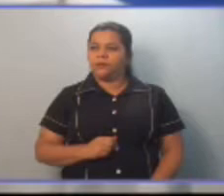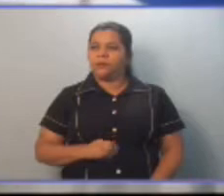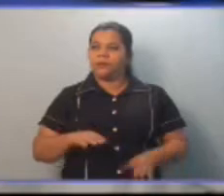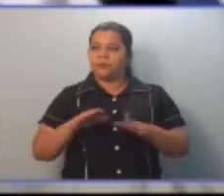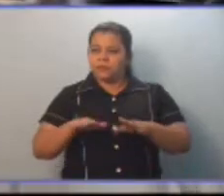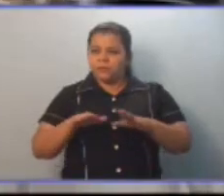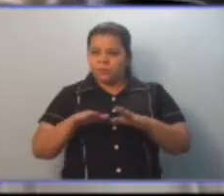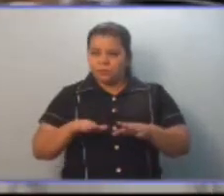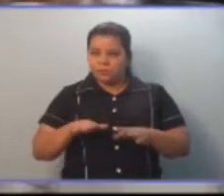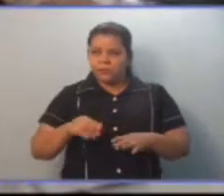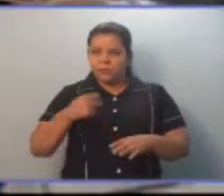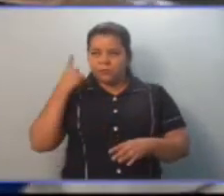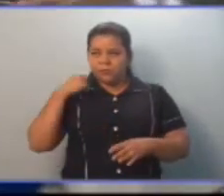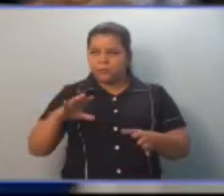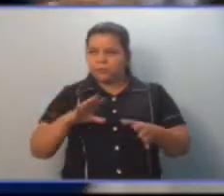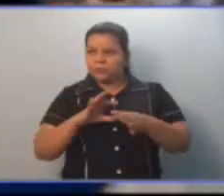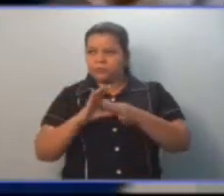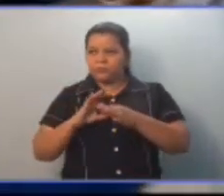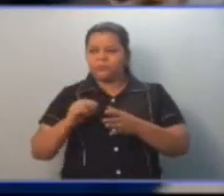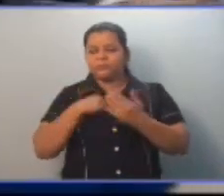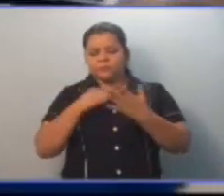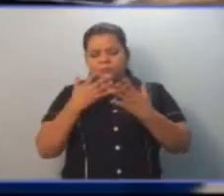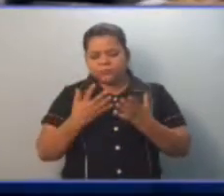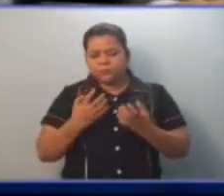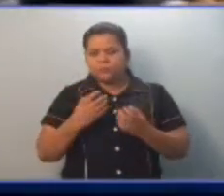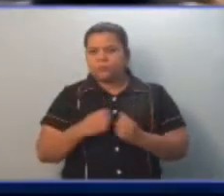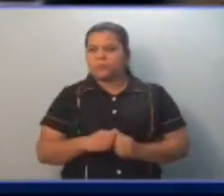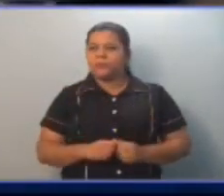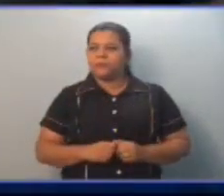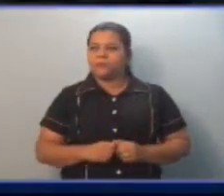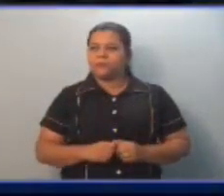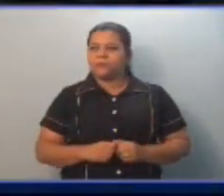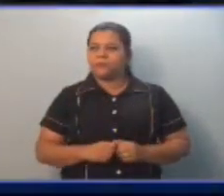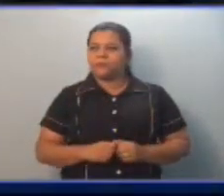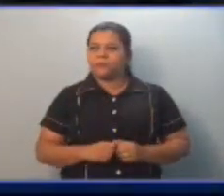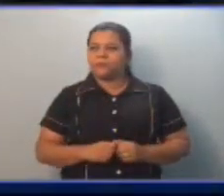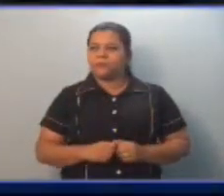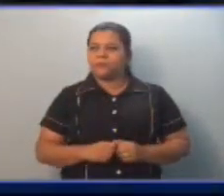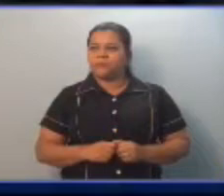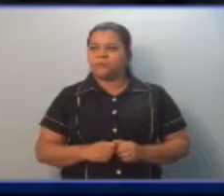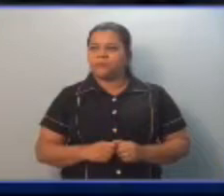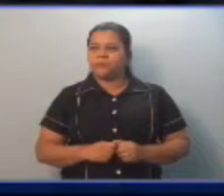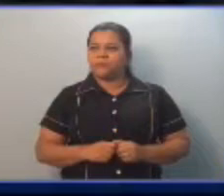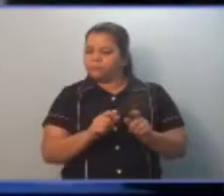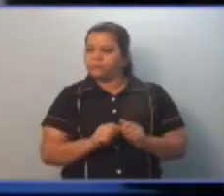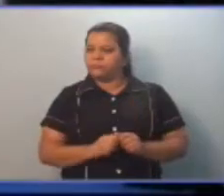Gracias, coordinador. Yo quisiera hacerle una pregunta,